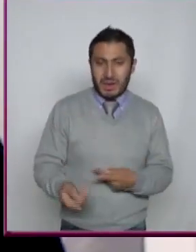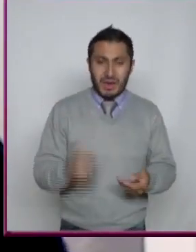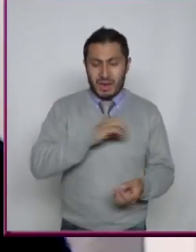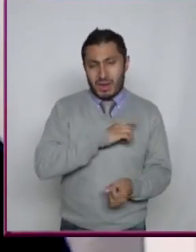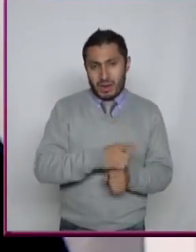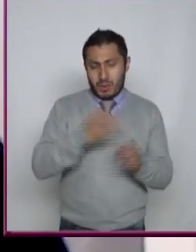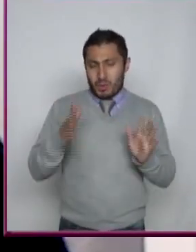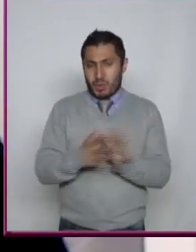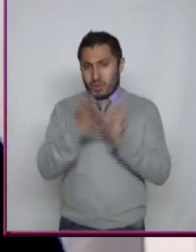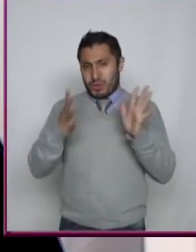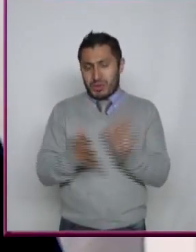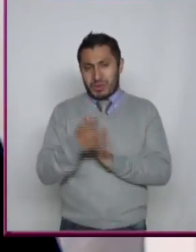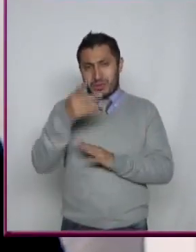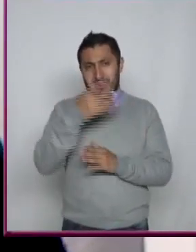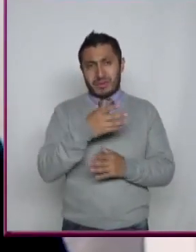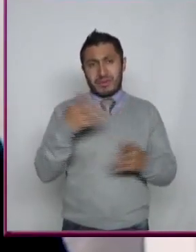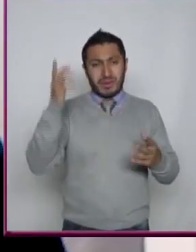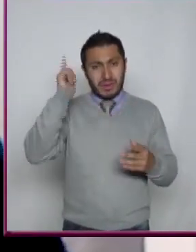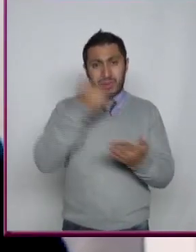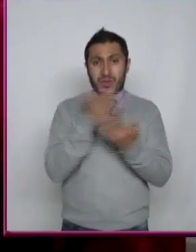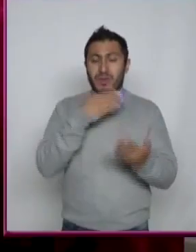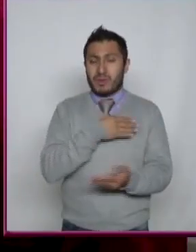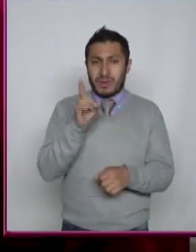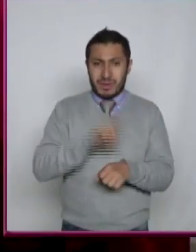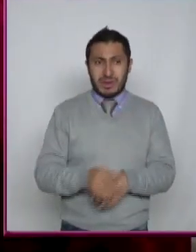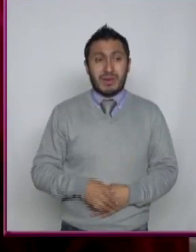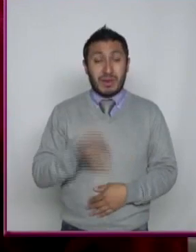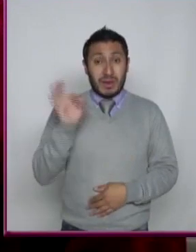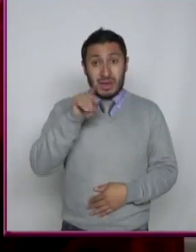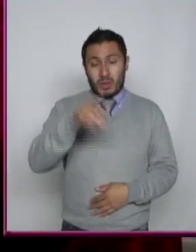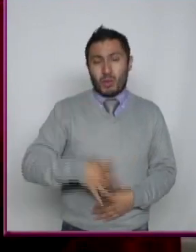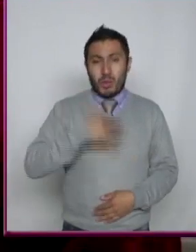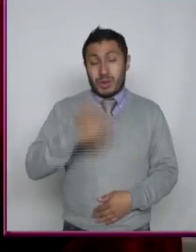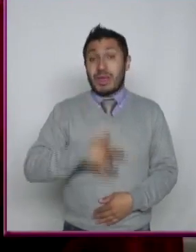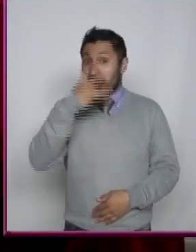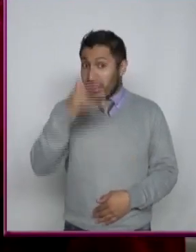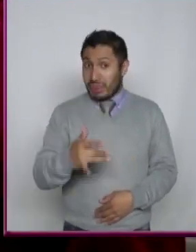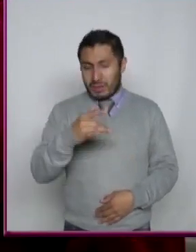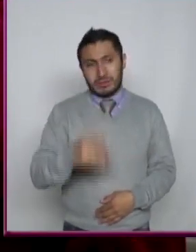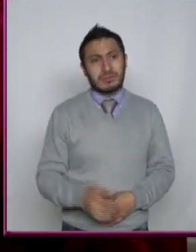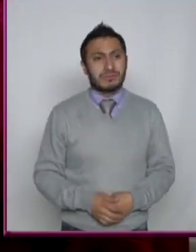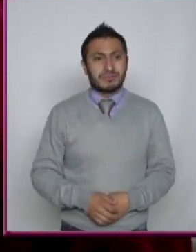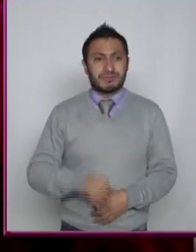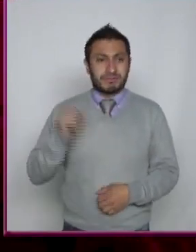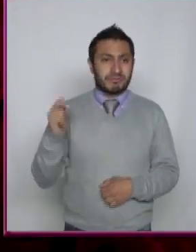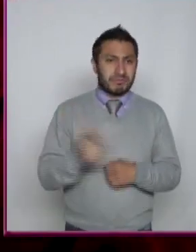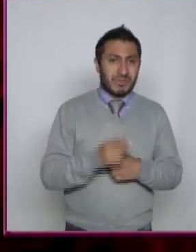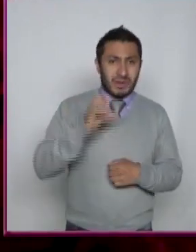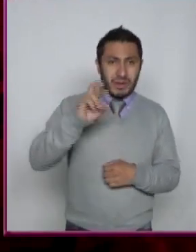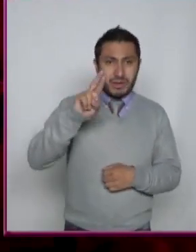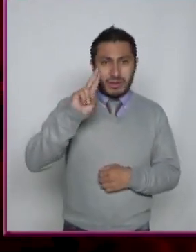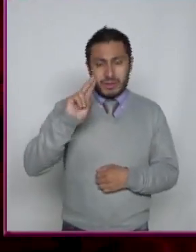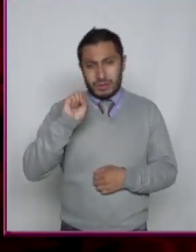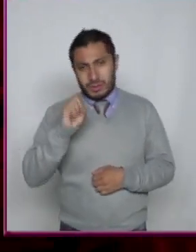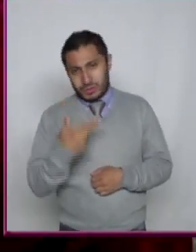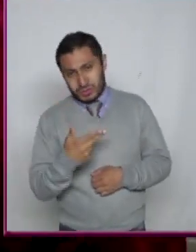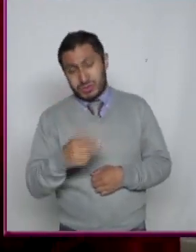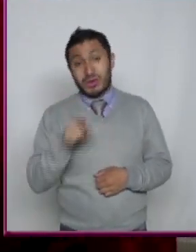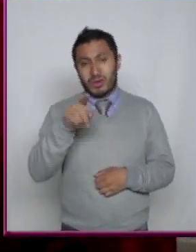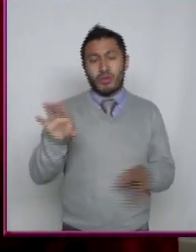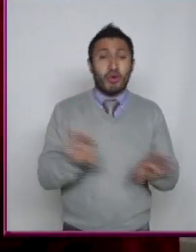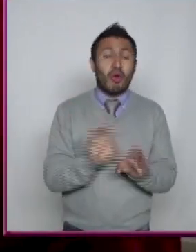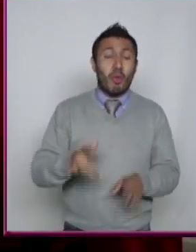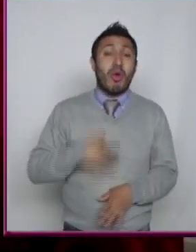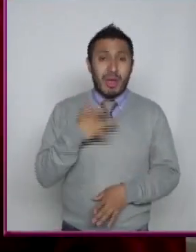la oportunidad de participar y espero que tengan buen día. ¿Te has sentido enamorado? ¿Has sentido el crush? ¿Cómo te ha